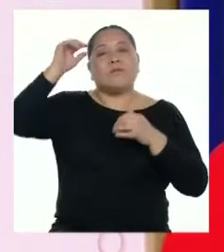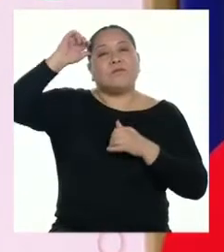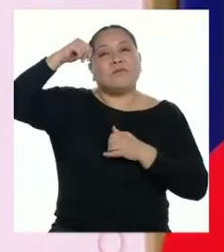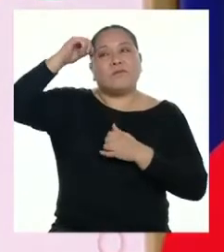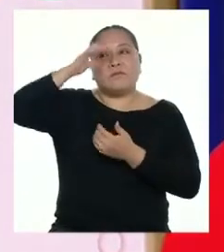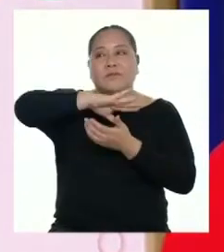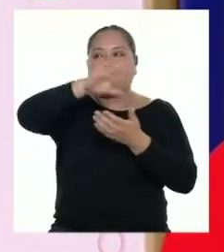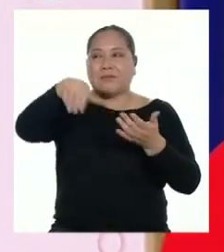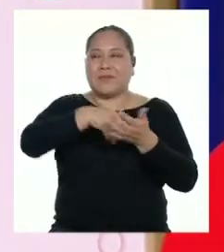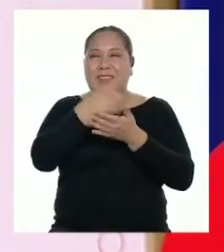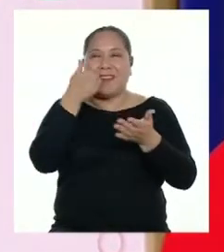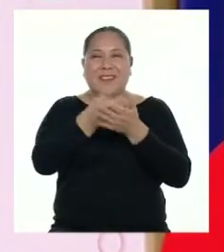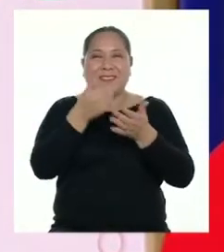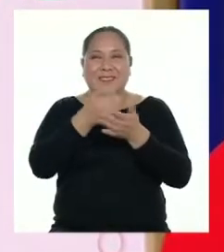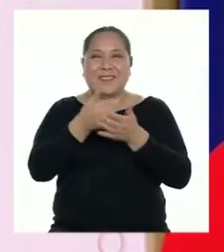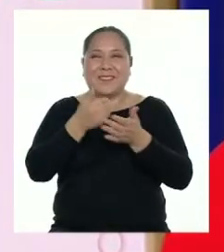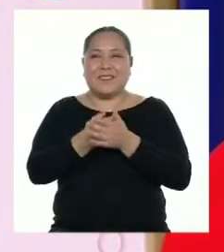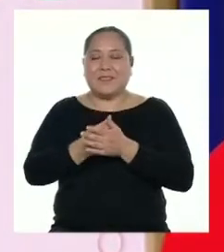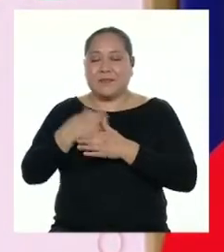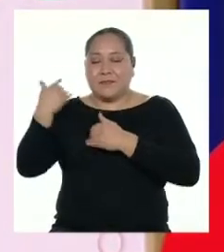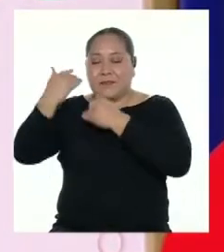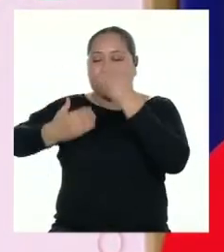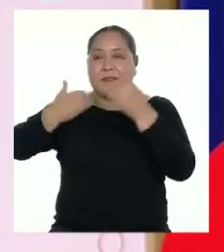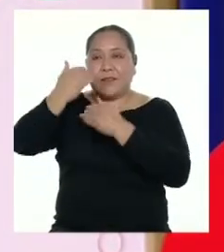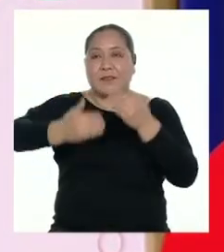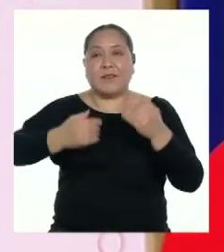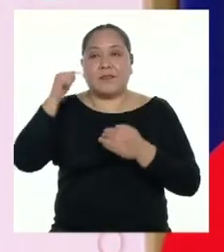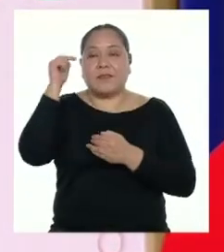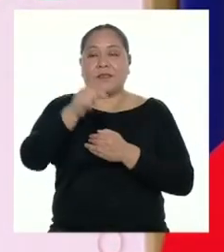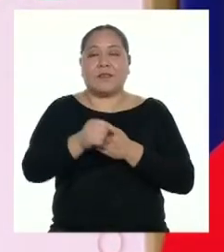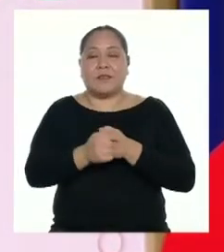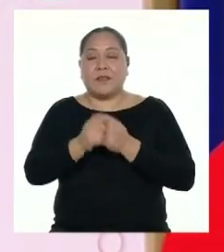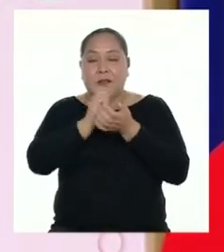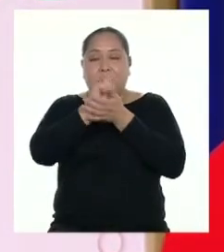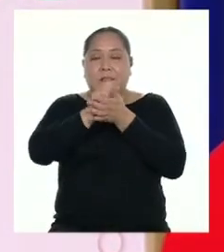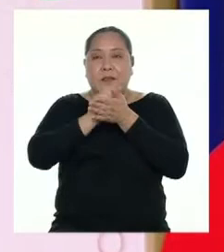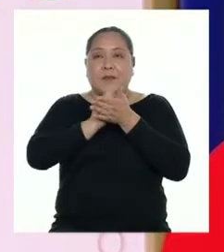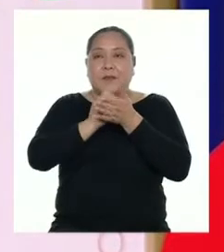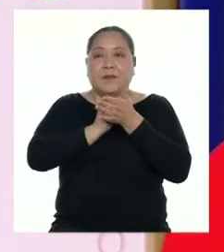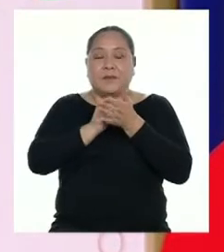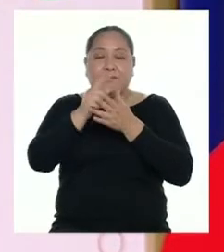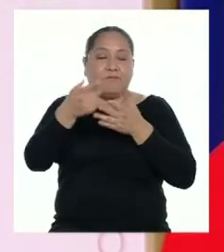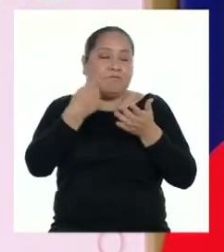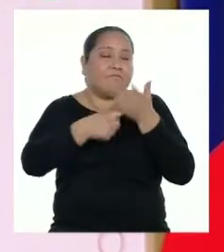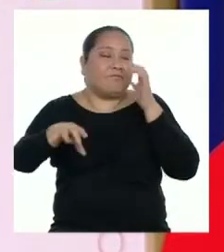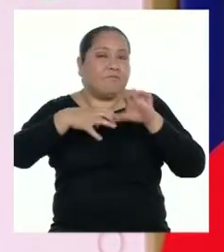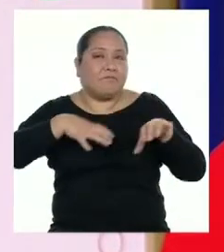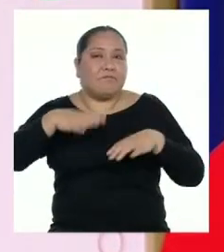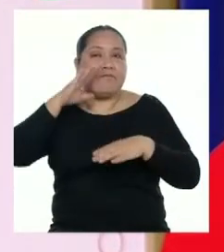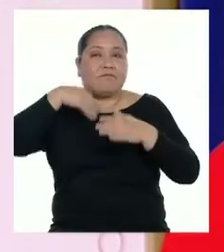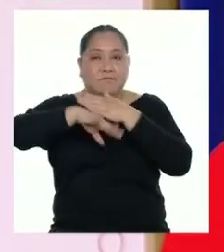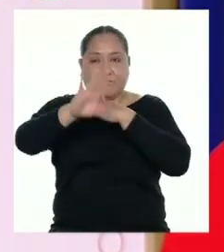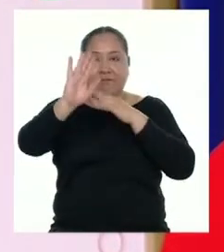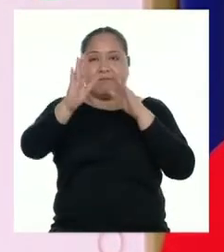de todos los procesos que seguimos para escribir nuestro plan de mejora sobre las acciones que podemos realizar en el hogar para hacer de él un